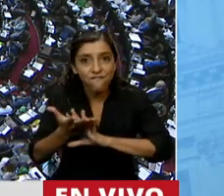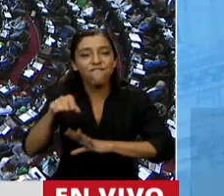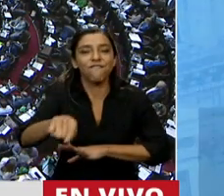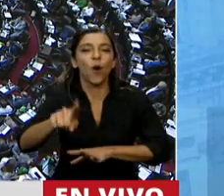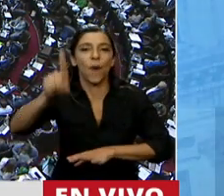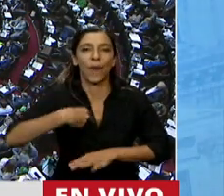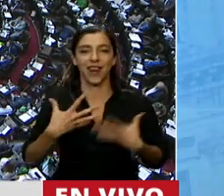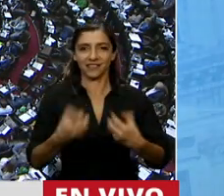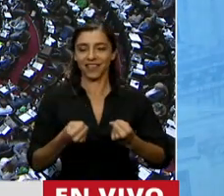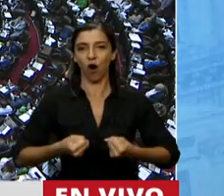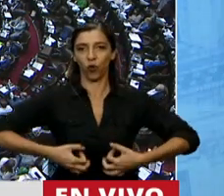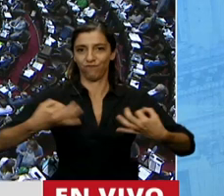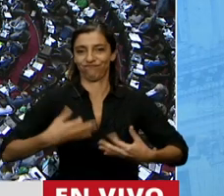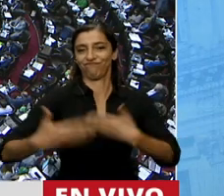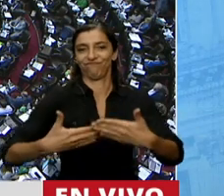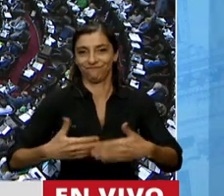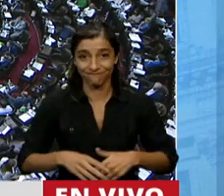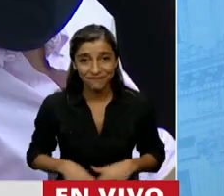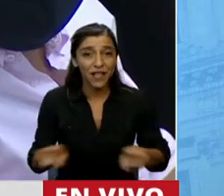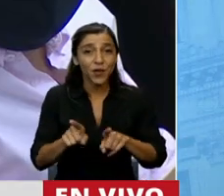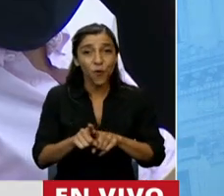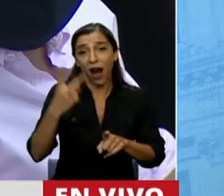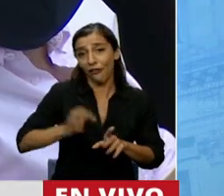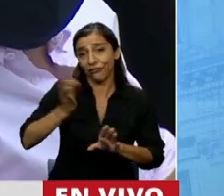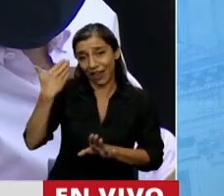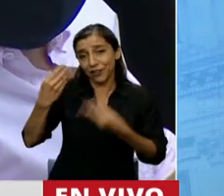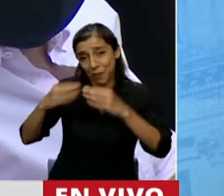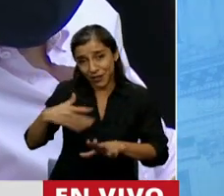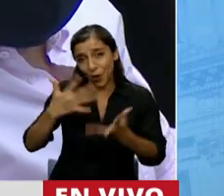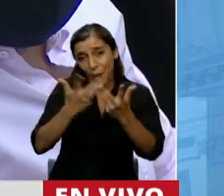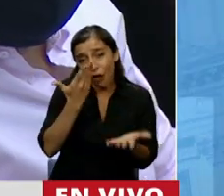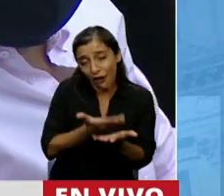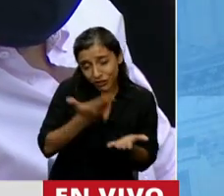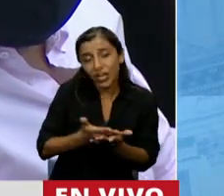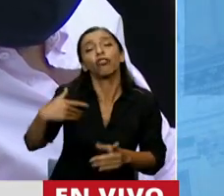estos 2 años con este proyecto. El movimiento de mujeres